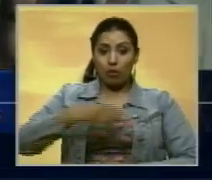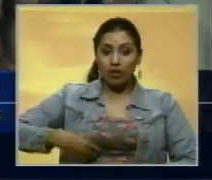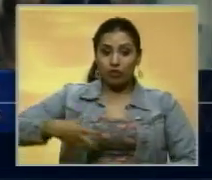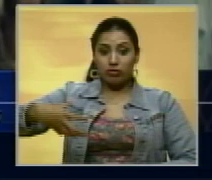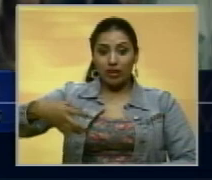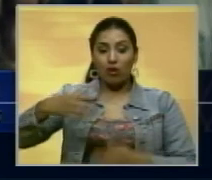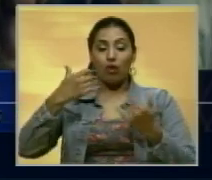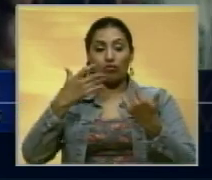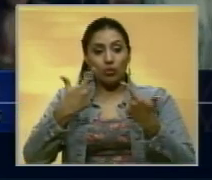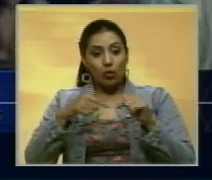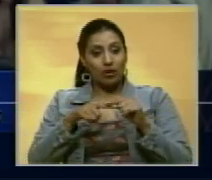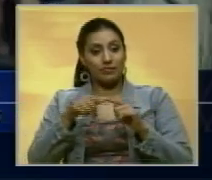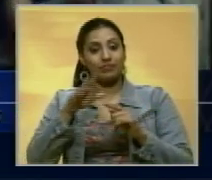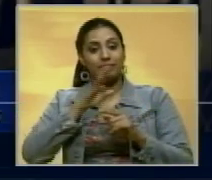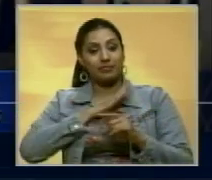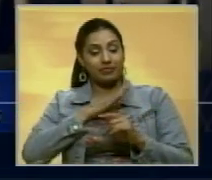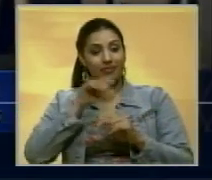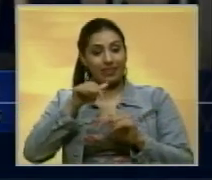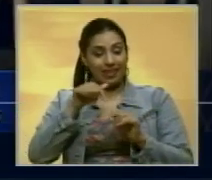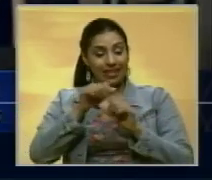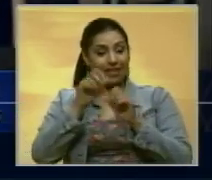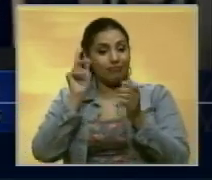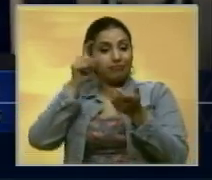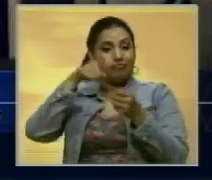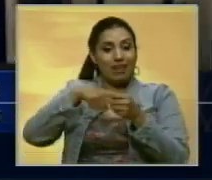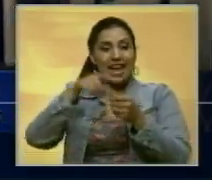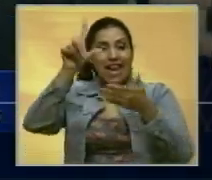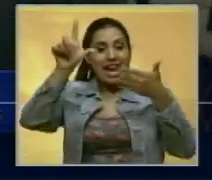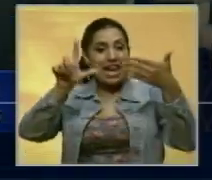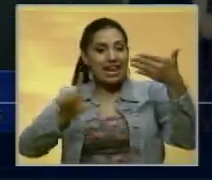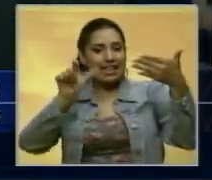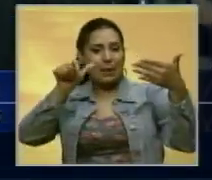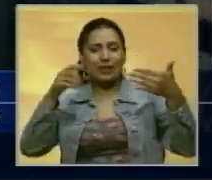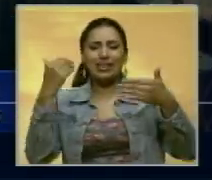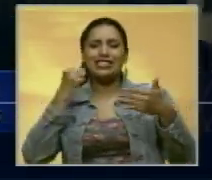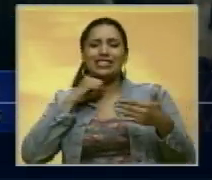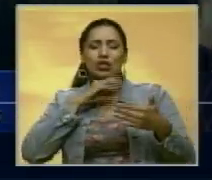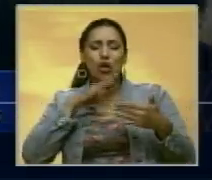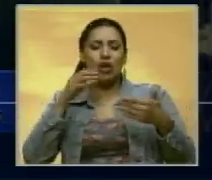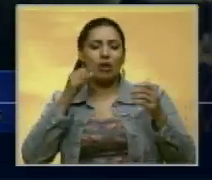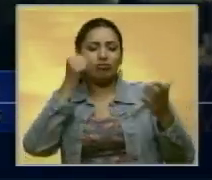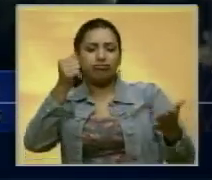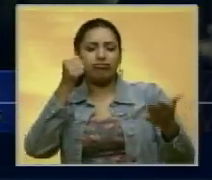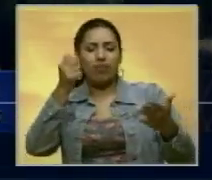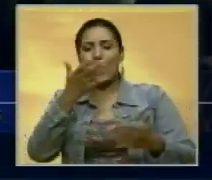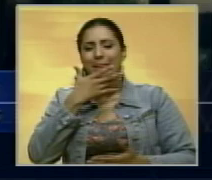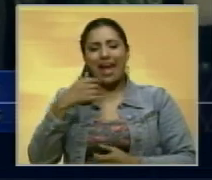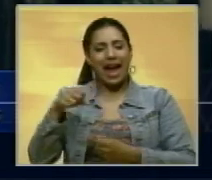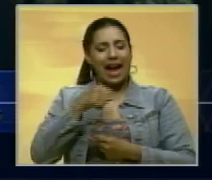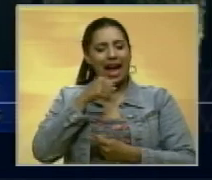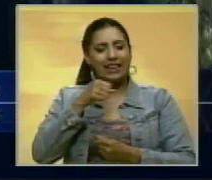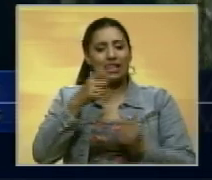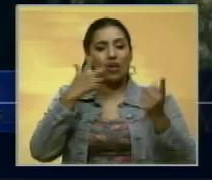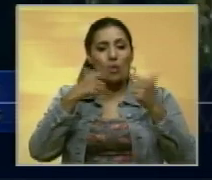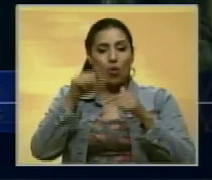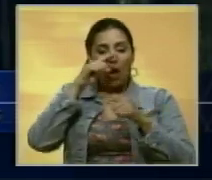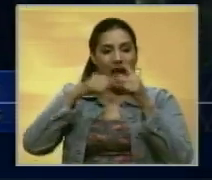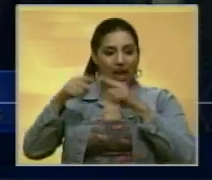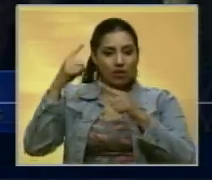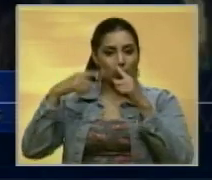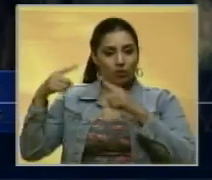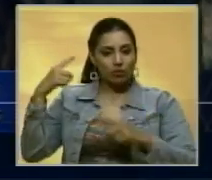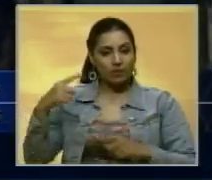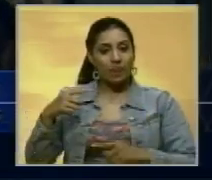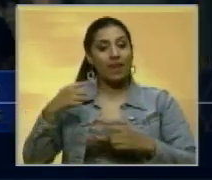5 premios Grammy y se unirá de esta manera a la lista de célebres músicos que han recibido este mismo reconocimiento en años